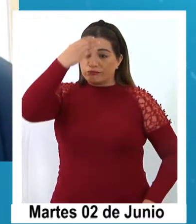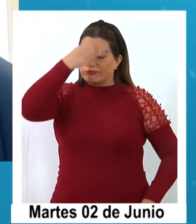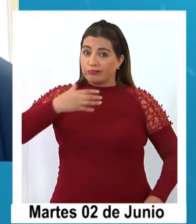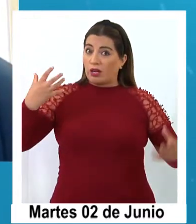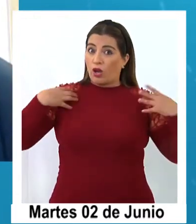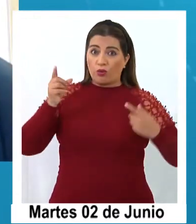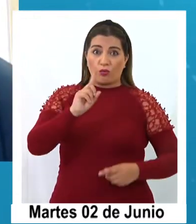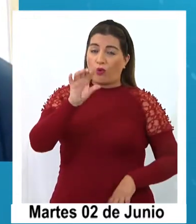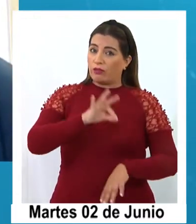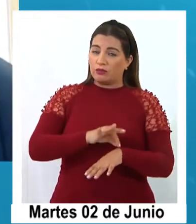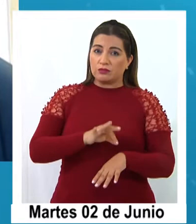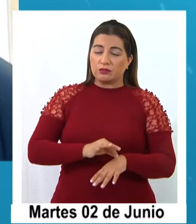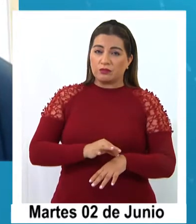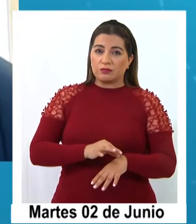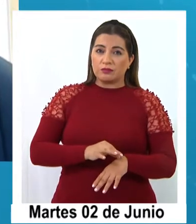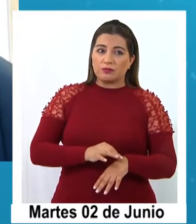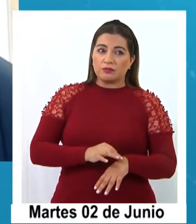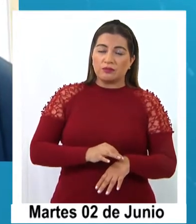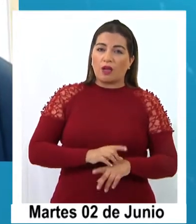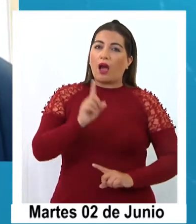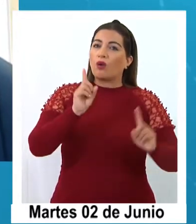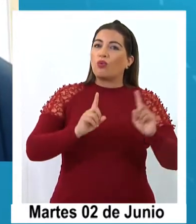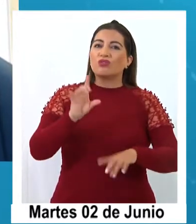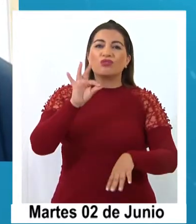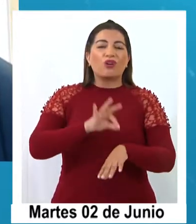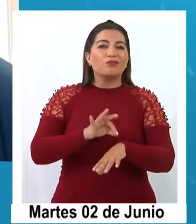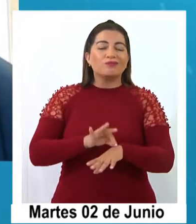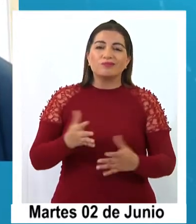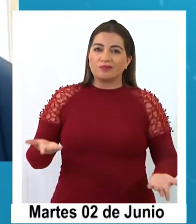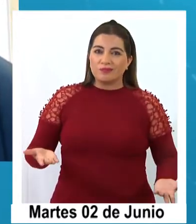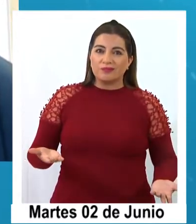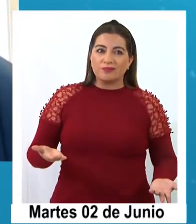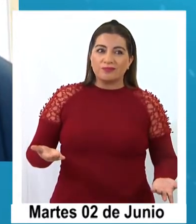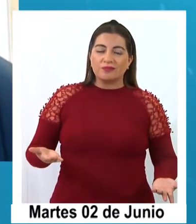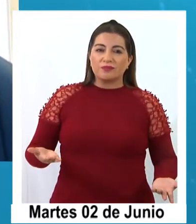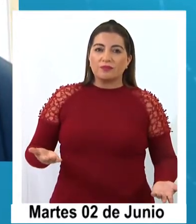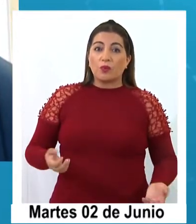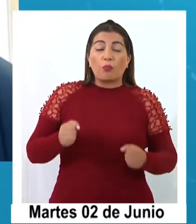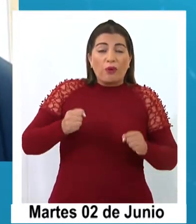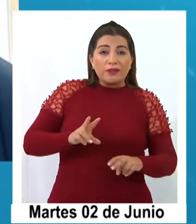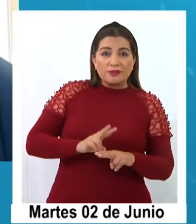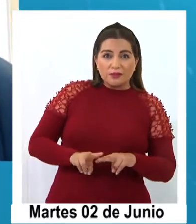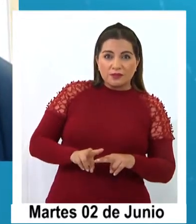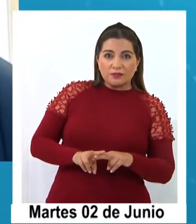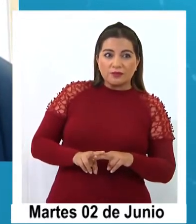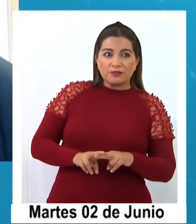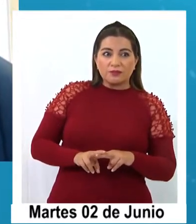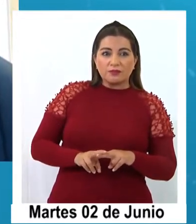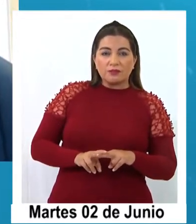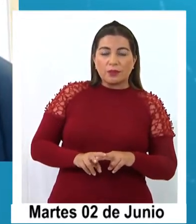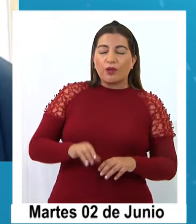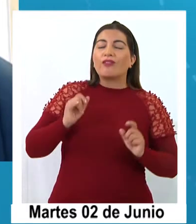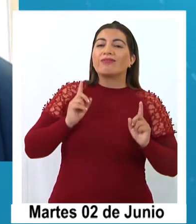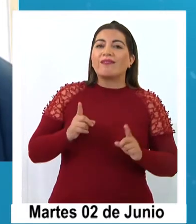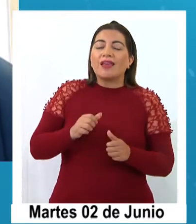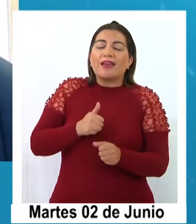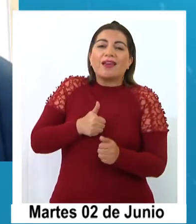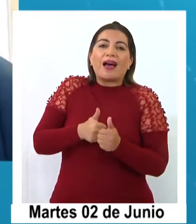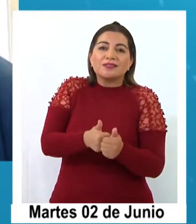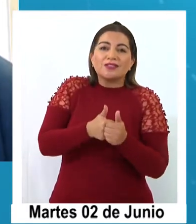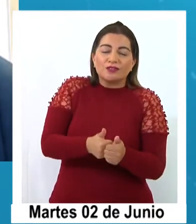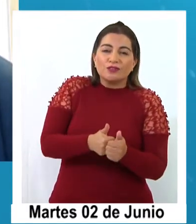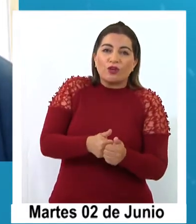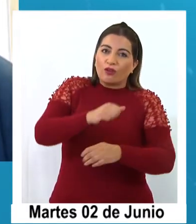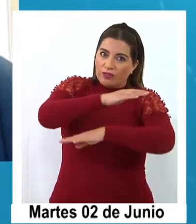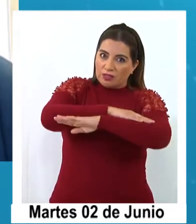está a cargo de la zona también, alguien que no es médico, es militar, entonces pueden hacerlo, pero asesorándose como corresponde.